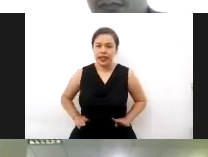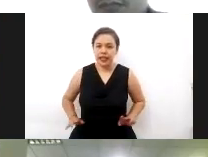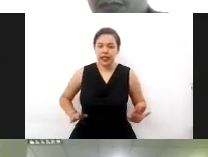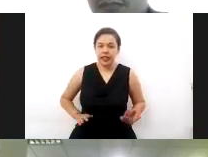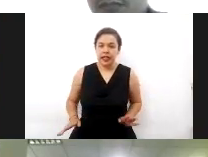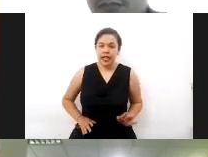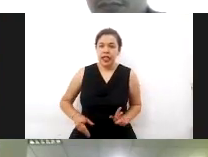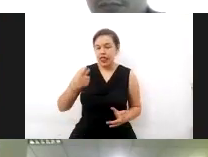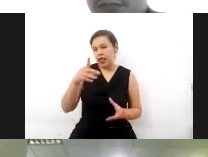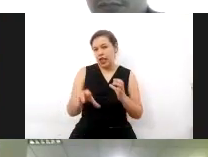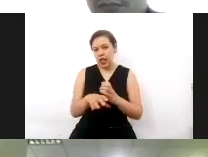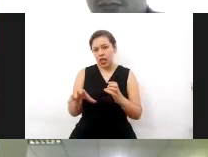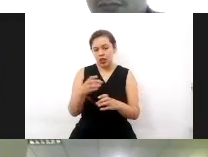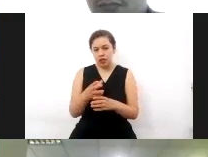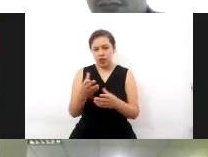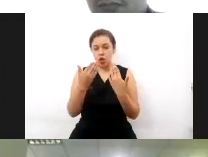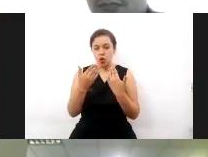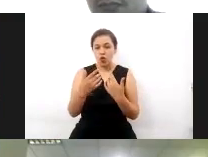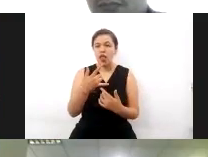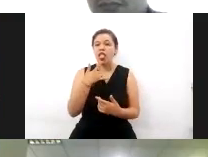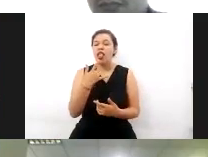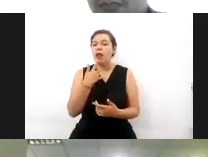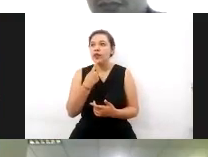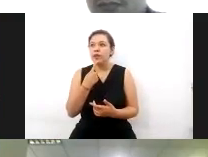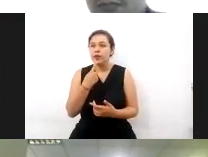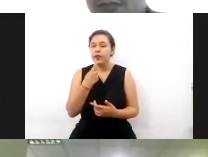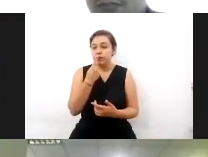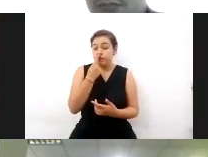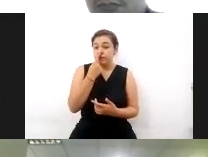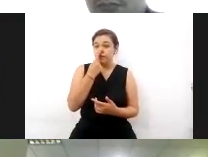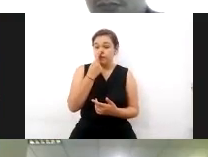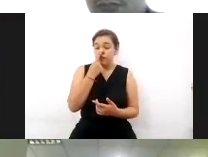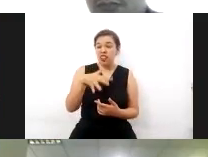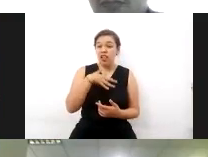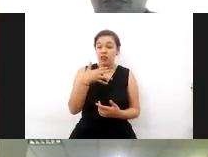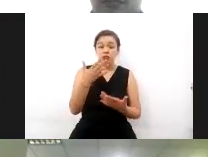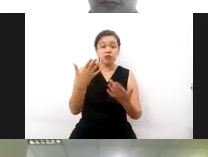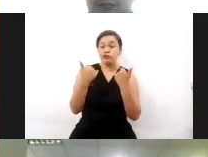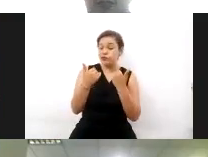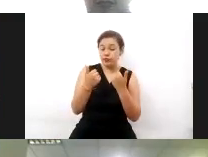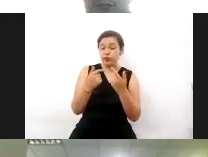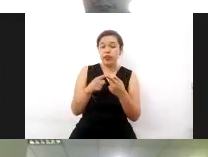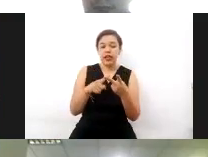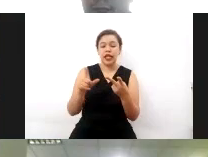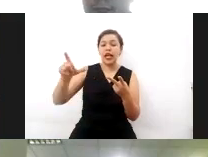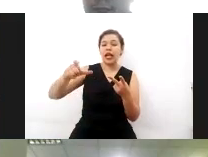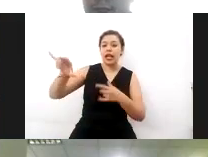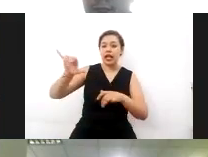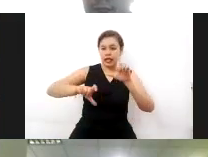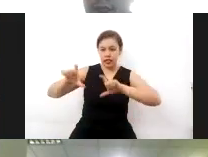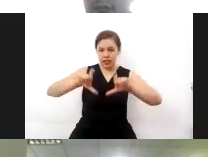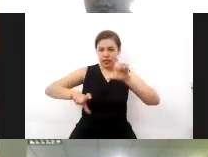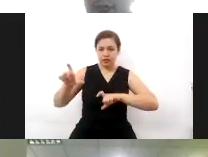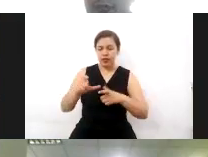del agua, no tiene sabor, no tiene olor, ni tampoco tiene turbiedad. Y las químicas, debe estar libre de sustancias